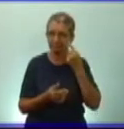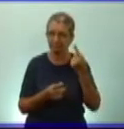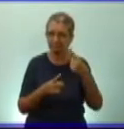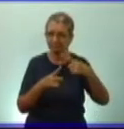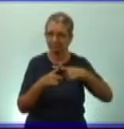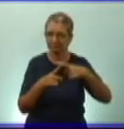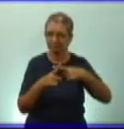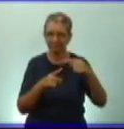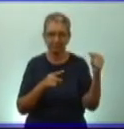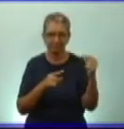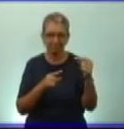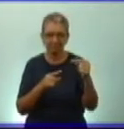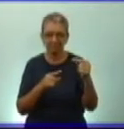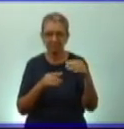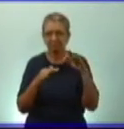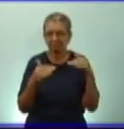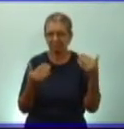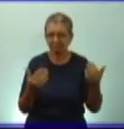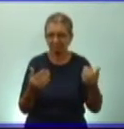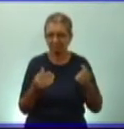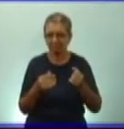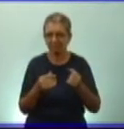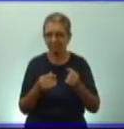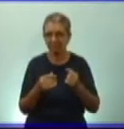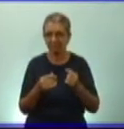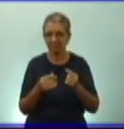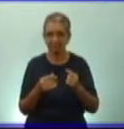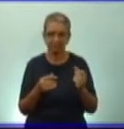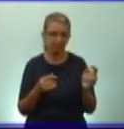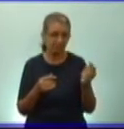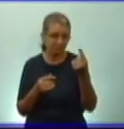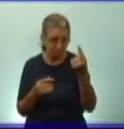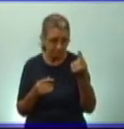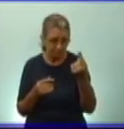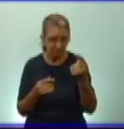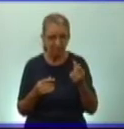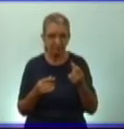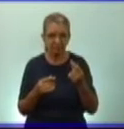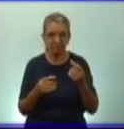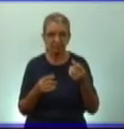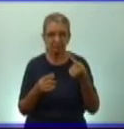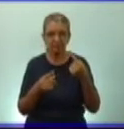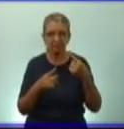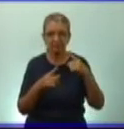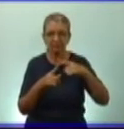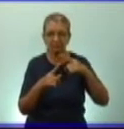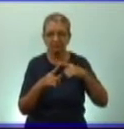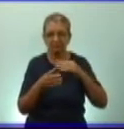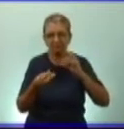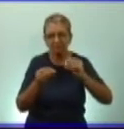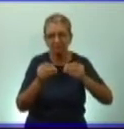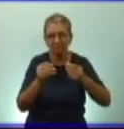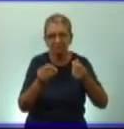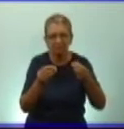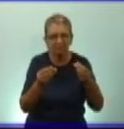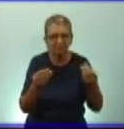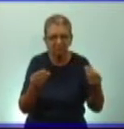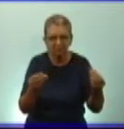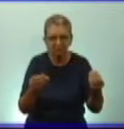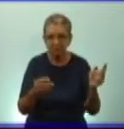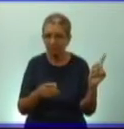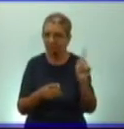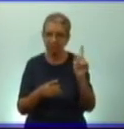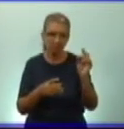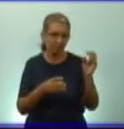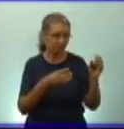valor negativo. ¿Qué debo tener en cuenta? Primero, ¿qué tipo de sustancia es el dióxido de nitrógeno? Es un óxido no metálico,